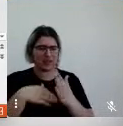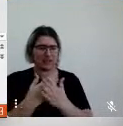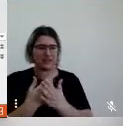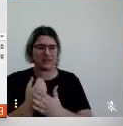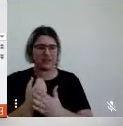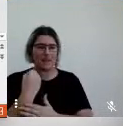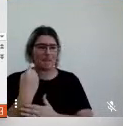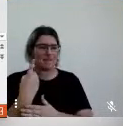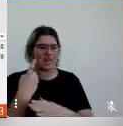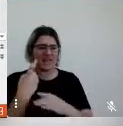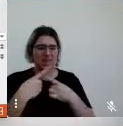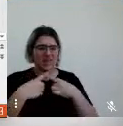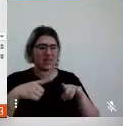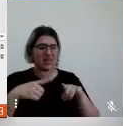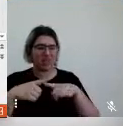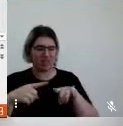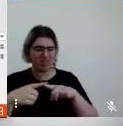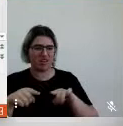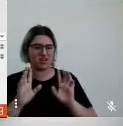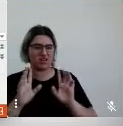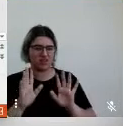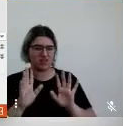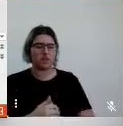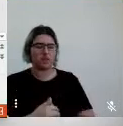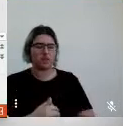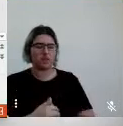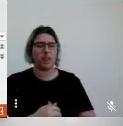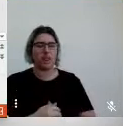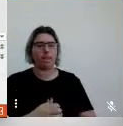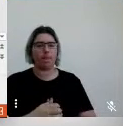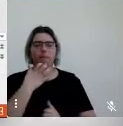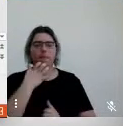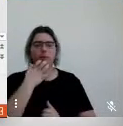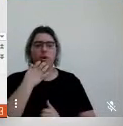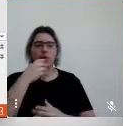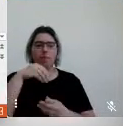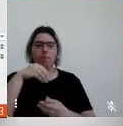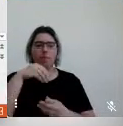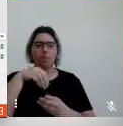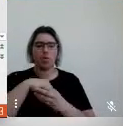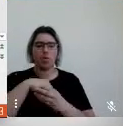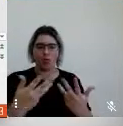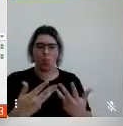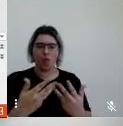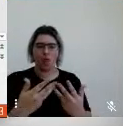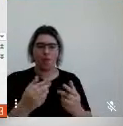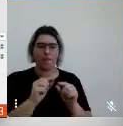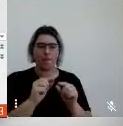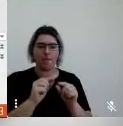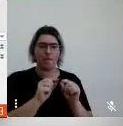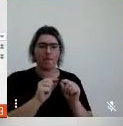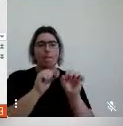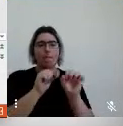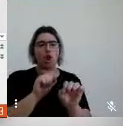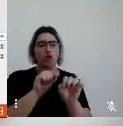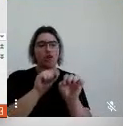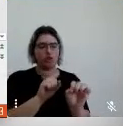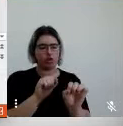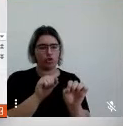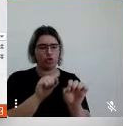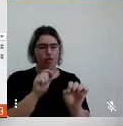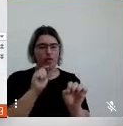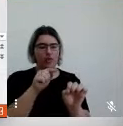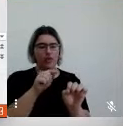en nuestro intestino. Y entre ellas se encuentra la microbiota protectora, que allí se engloba el grupo